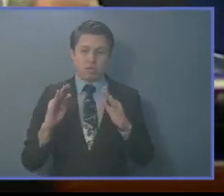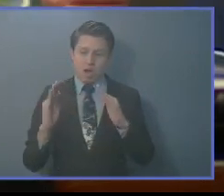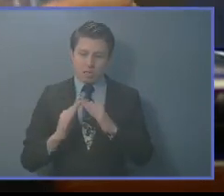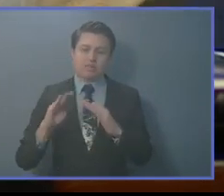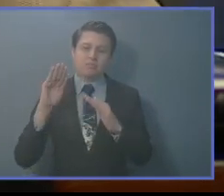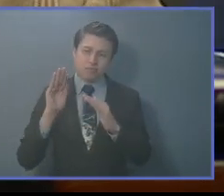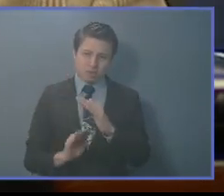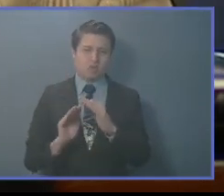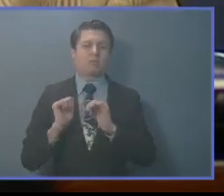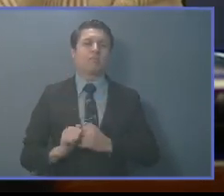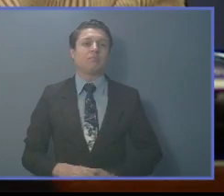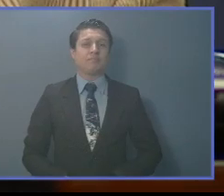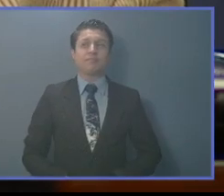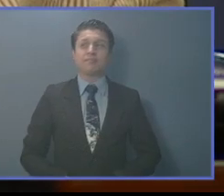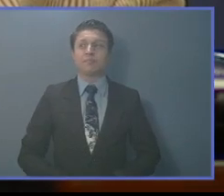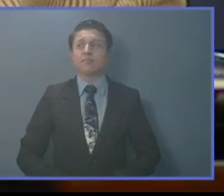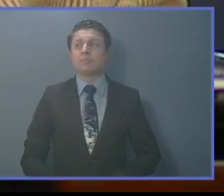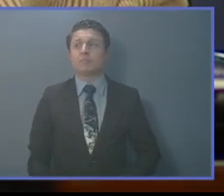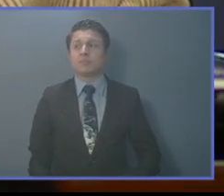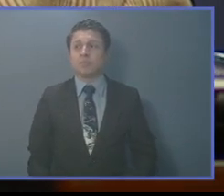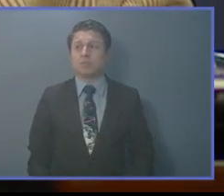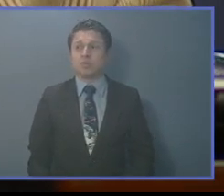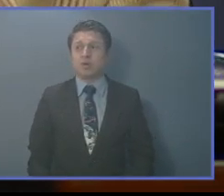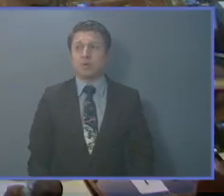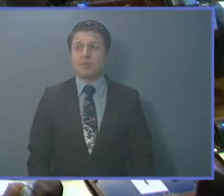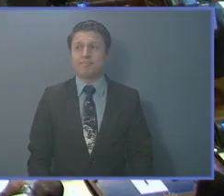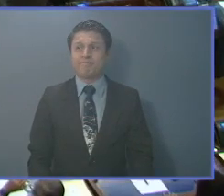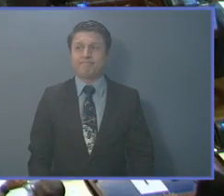sus lugares de trabajo.